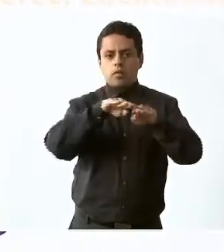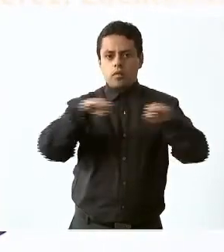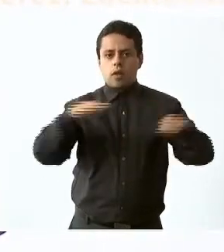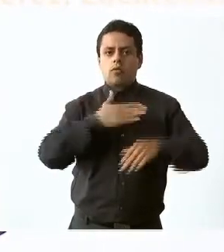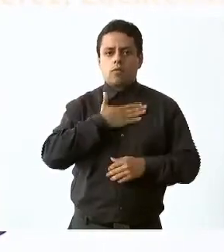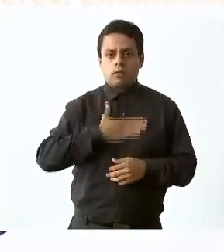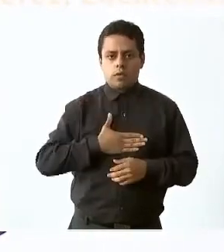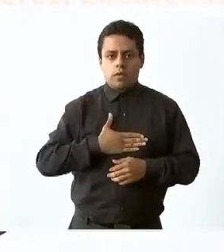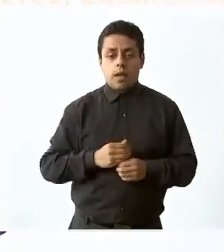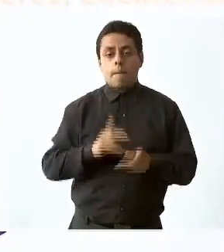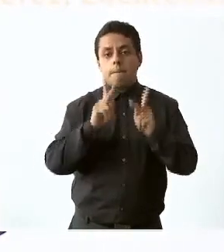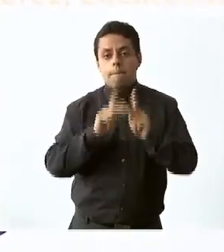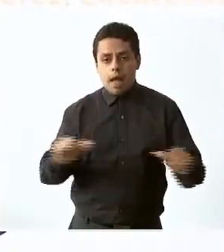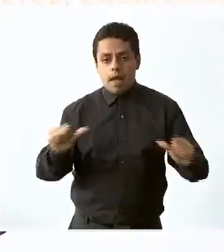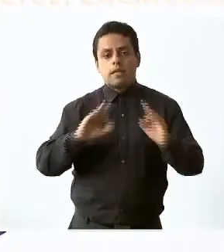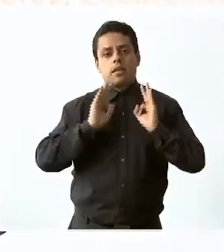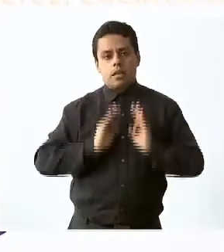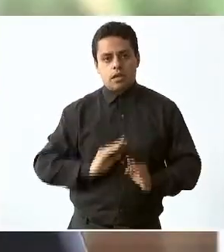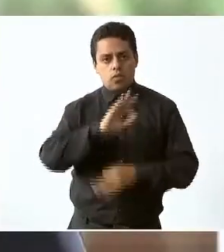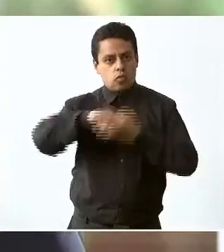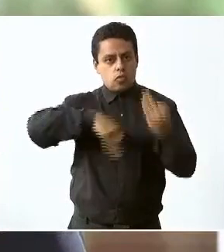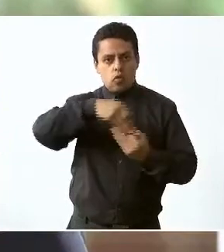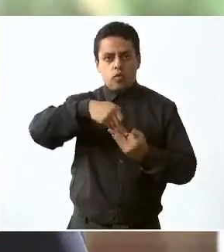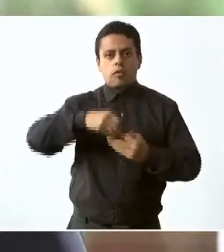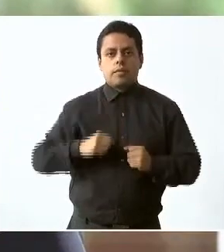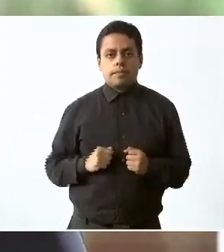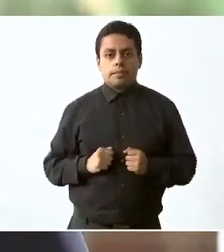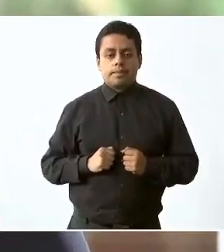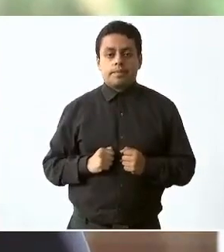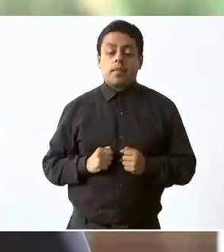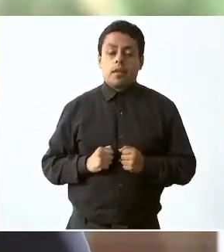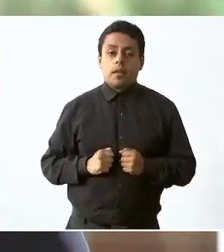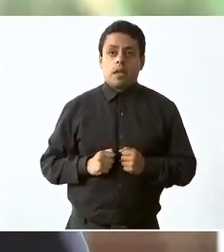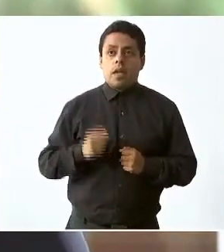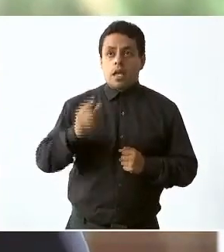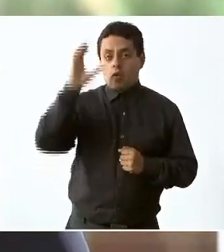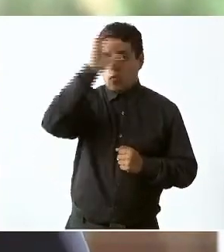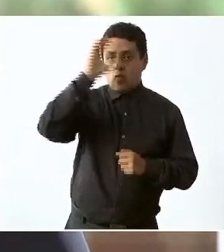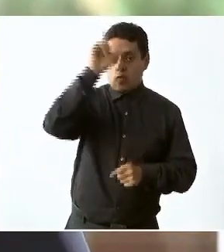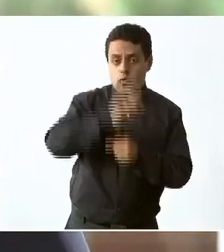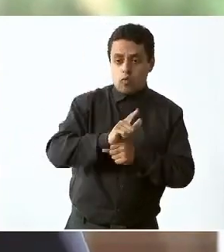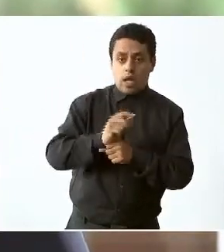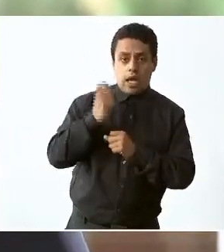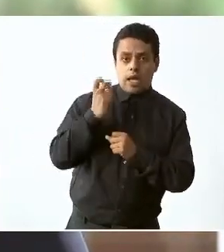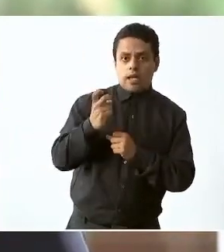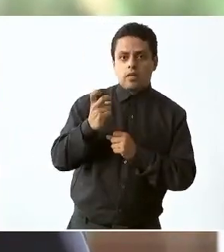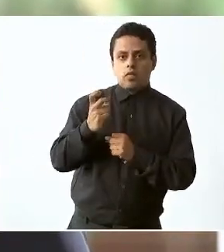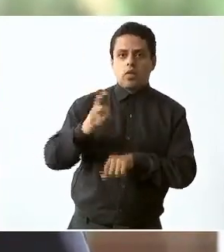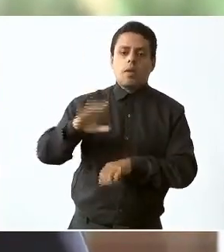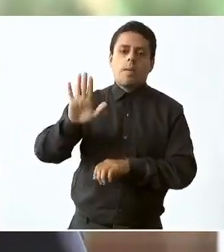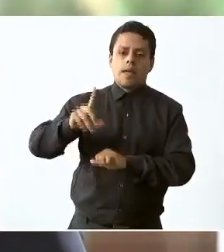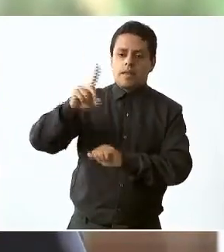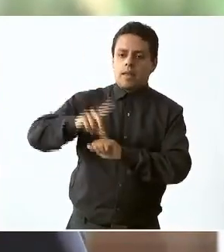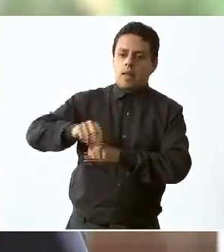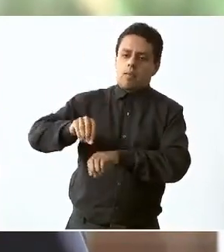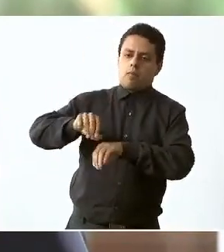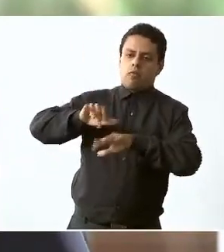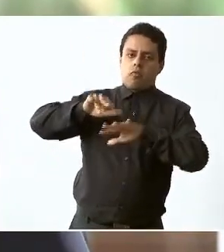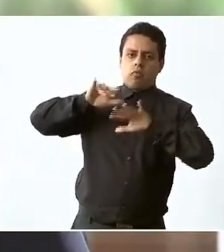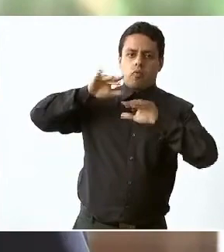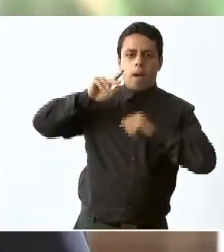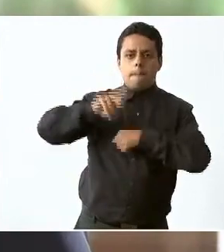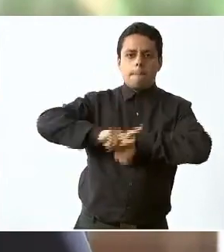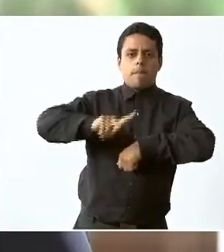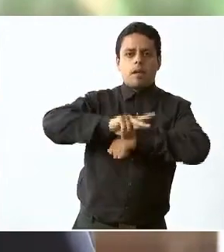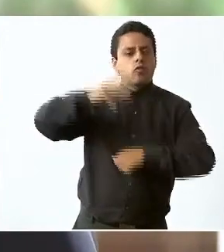justicia, la paz y la armonía. Es una fuerza poderosa para recuperar la diamantina y diversa patria.